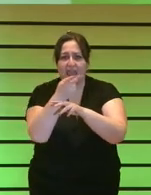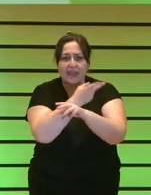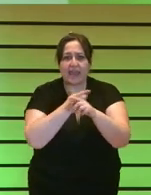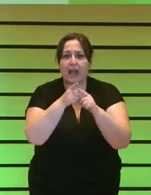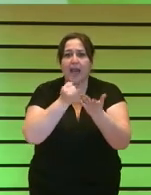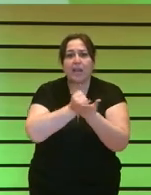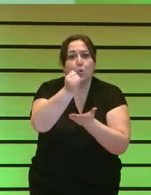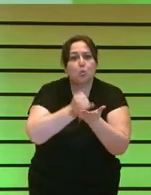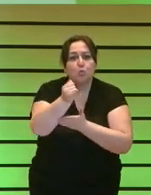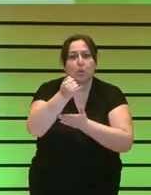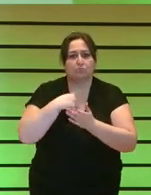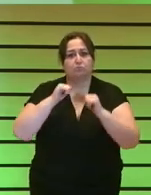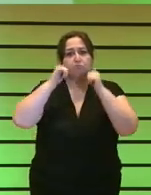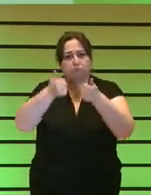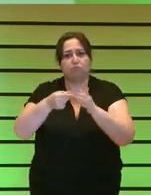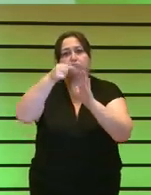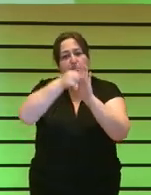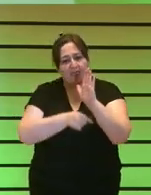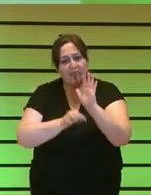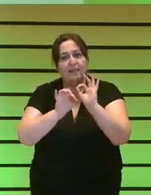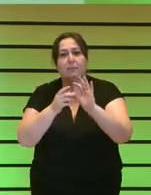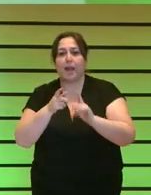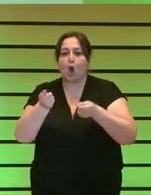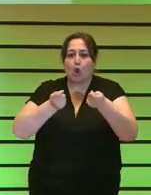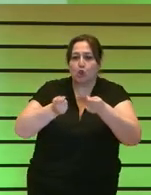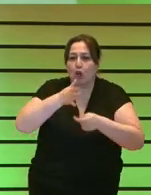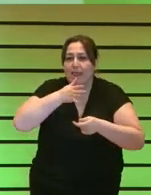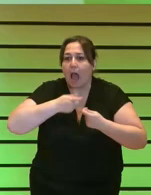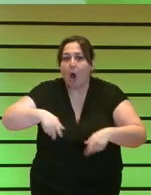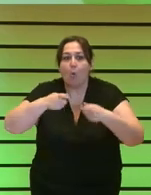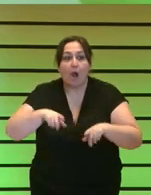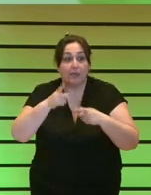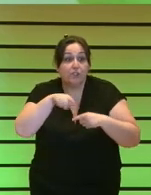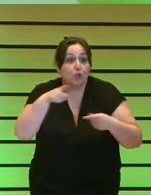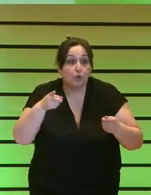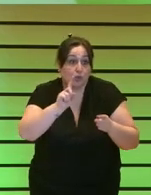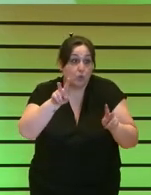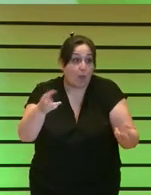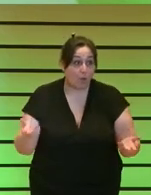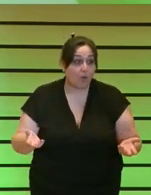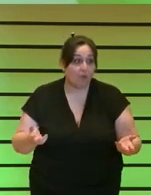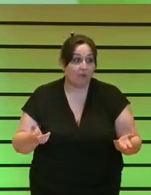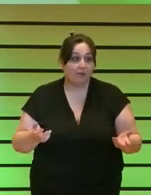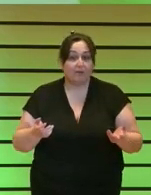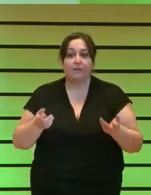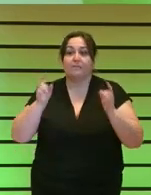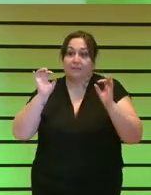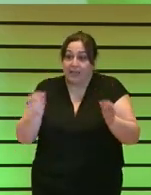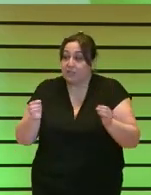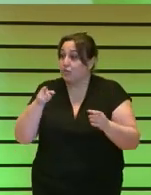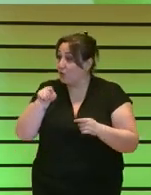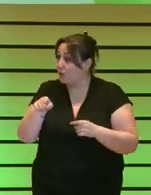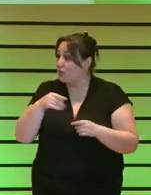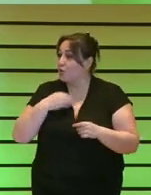lleváis implementando medidas de eficiencia de agua sí o no a que esto no es ninguna novedad Vale pues va de esto también entonces